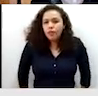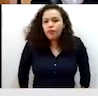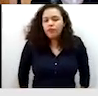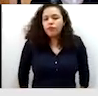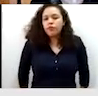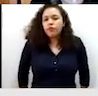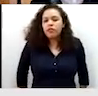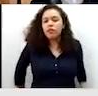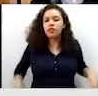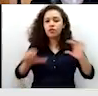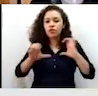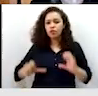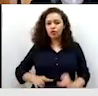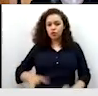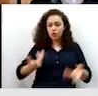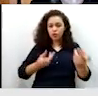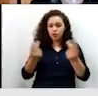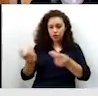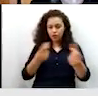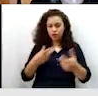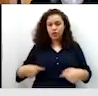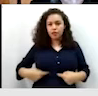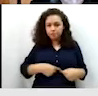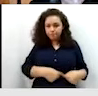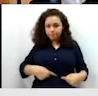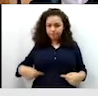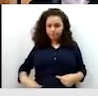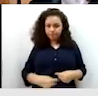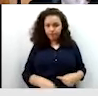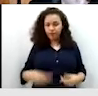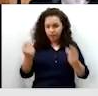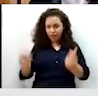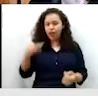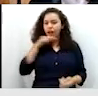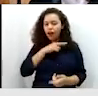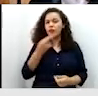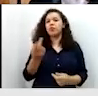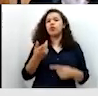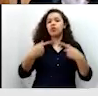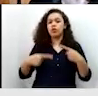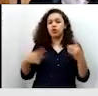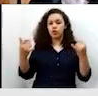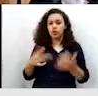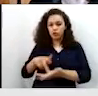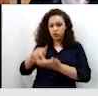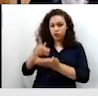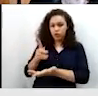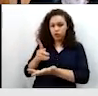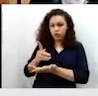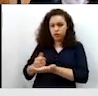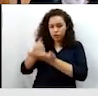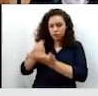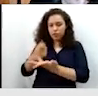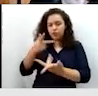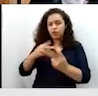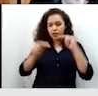metabolismo, también acelerar la digestión de los alimentos, controlar nuestro peso, nuestros niveles de azúcar,